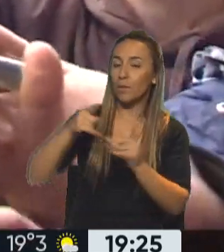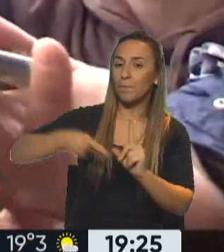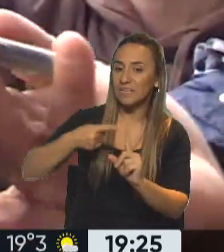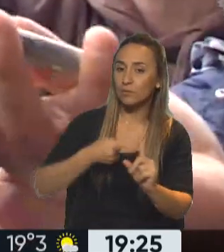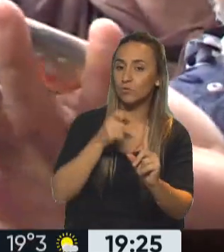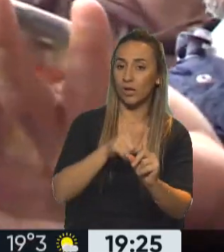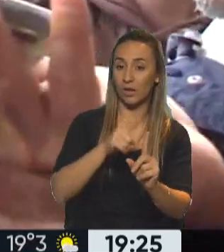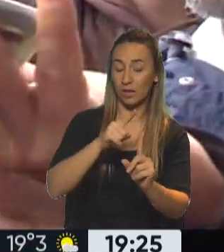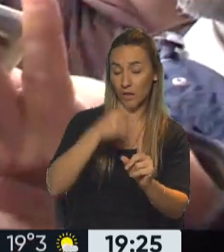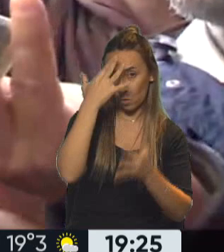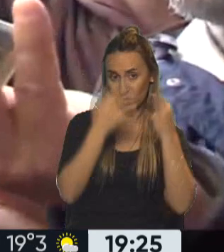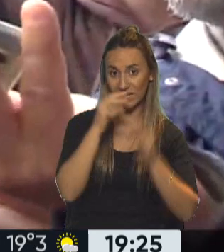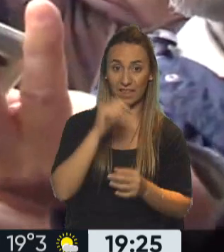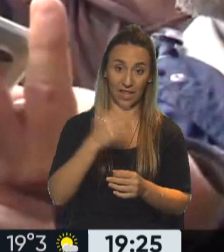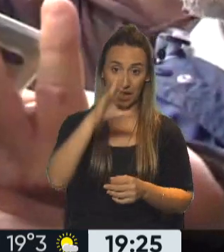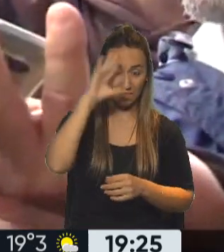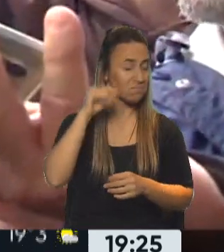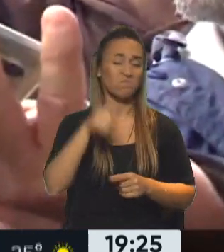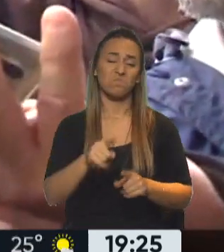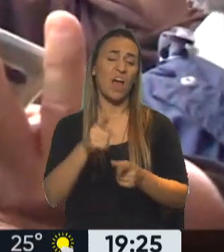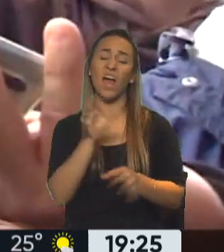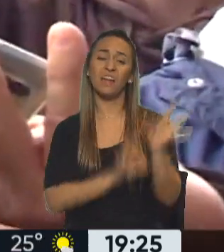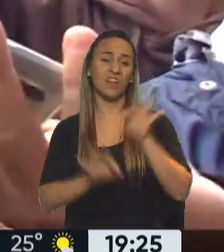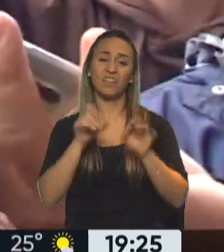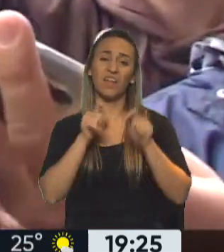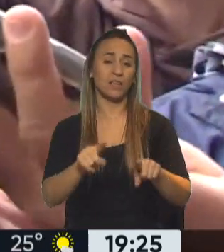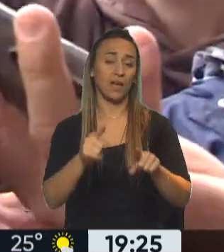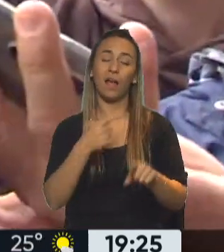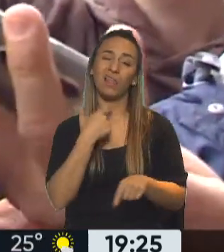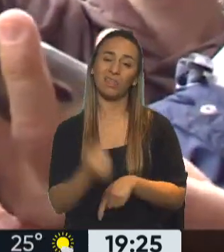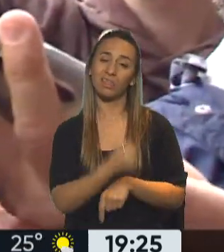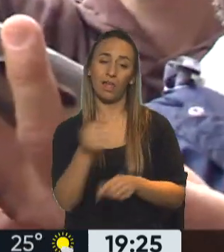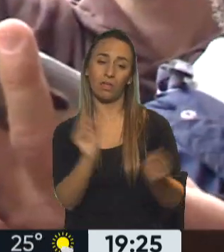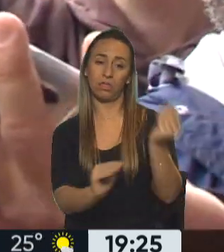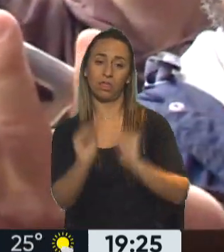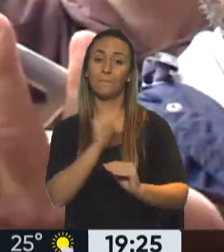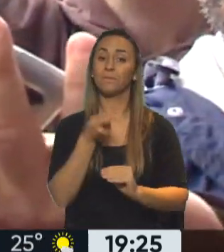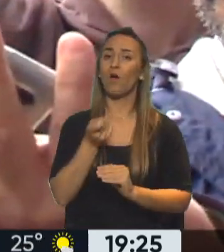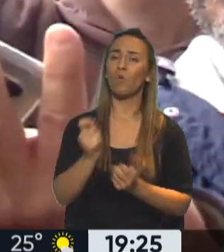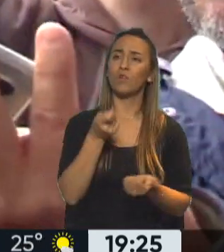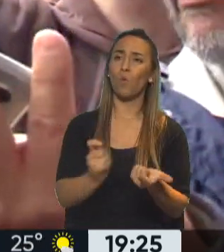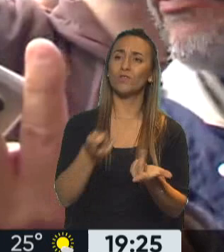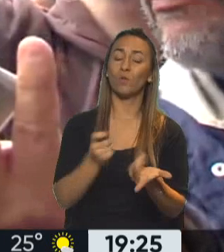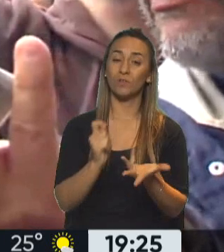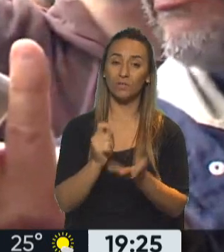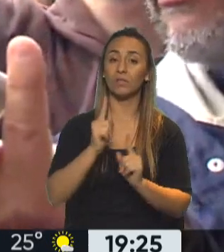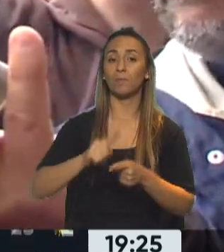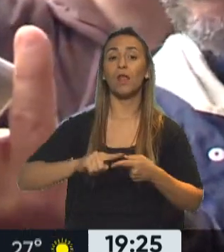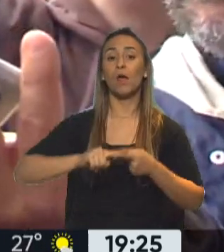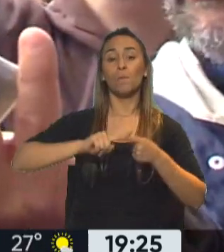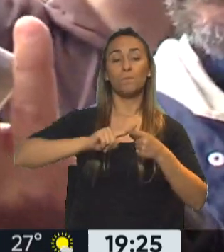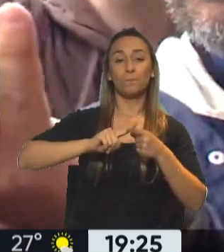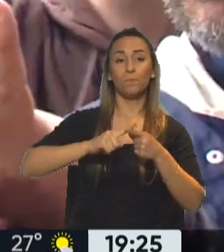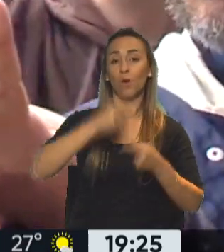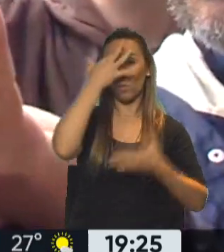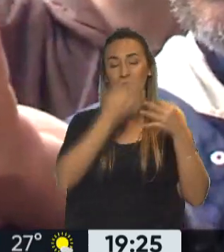de la Nación Argentina? Es una estrategia regional, el lawfare, judicialización de la política. Tratan de lograr con la persecución judicial y la politización de la justicia lo que no